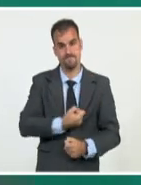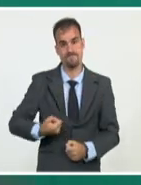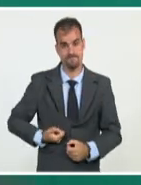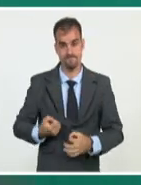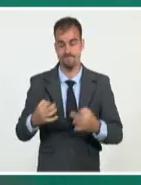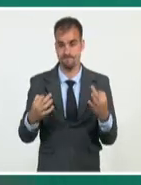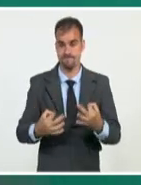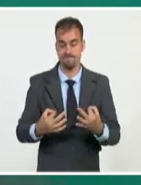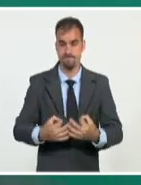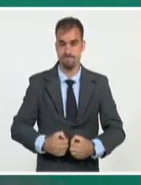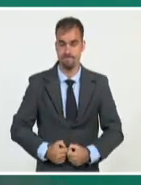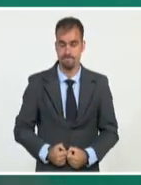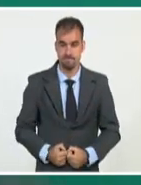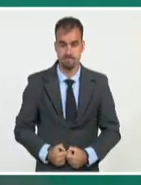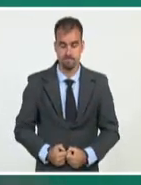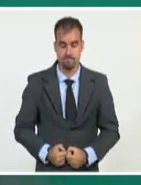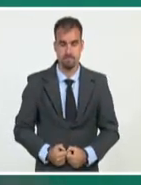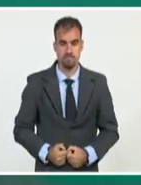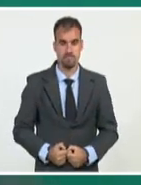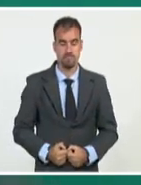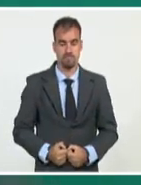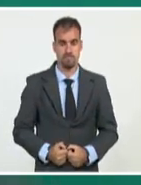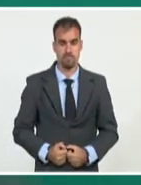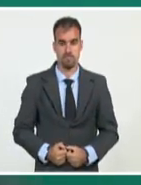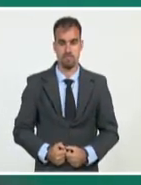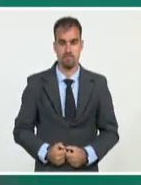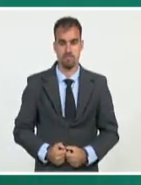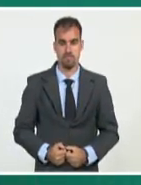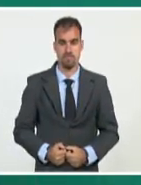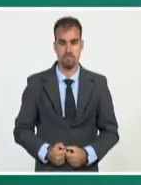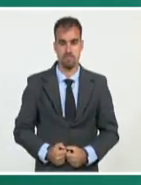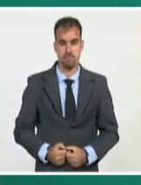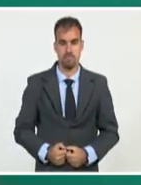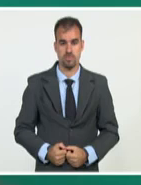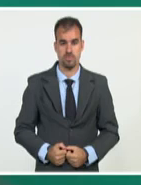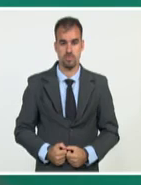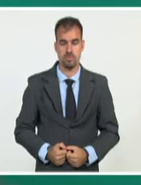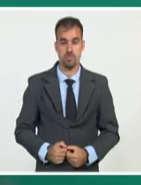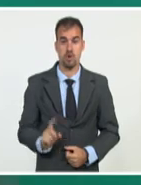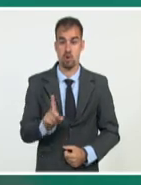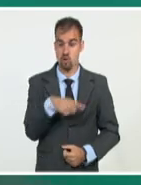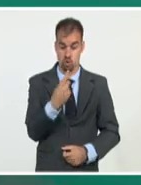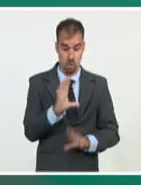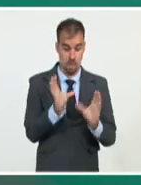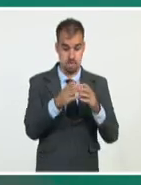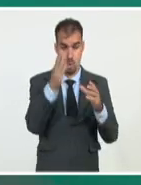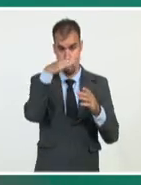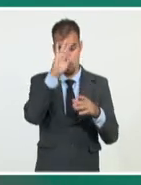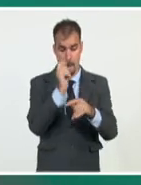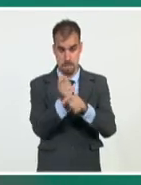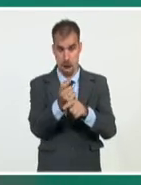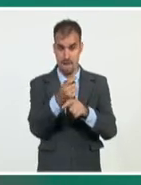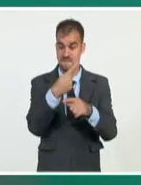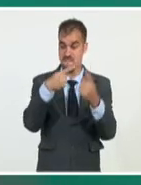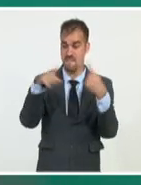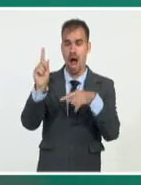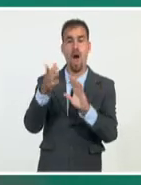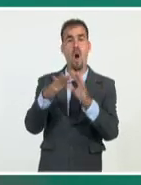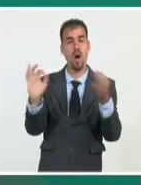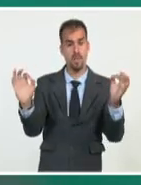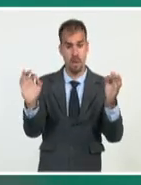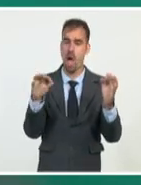realmente sería un gran homenaje realmente de dedicarle la clasificación olímpica a él. De verdad que sí, donde quiera que esté,